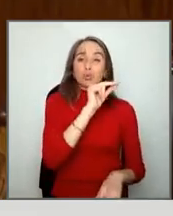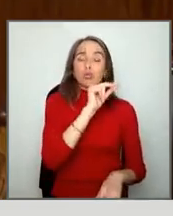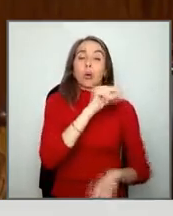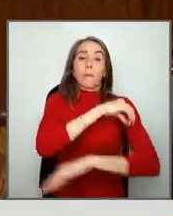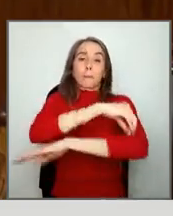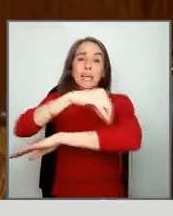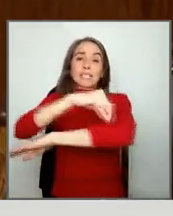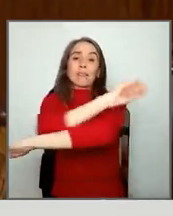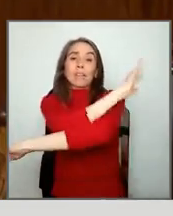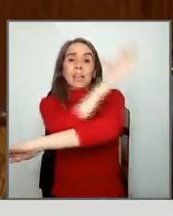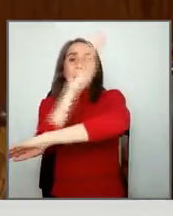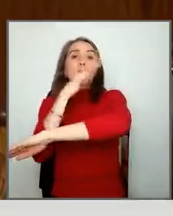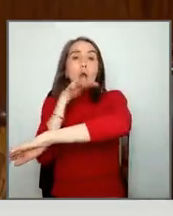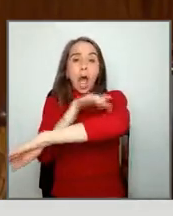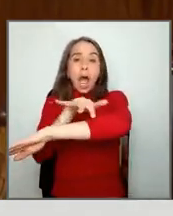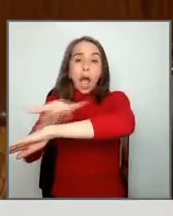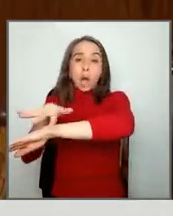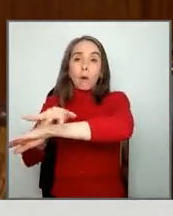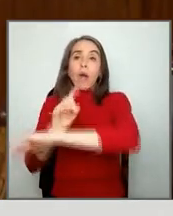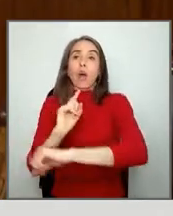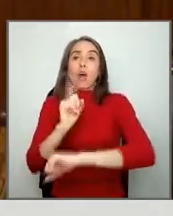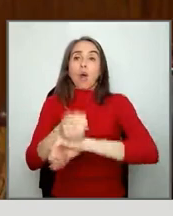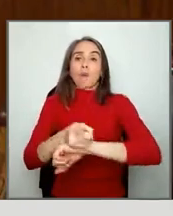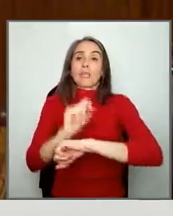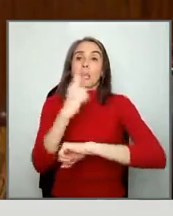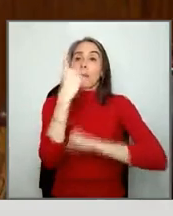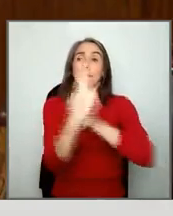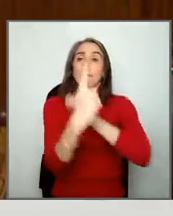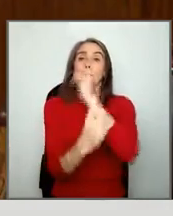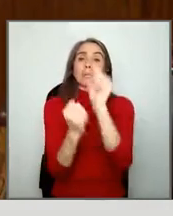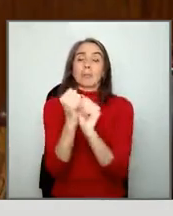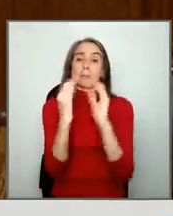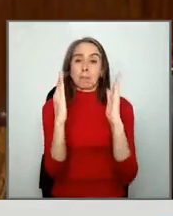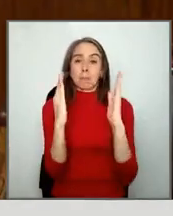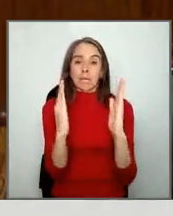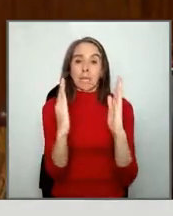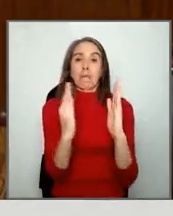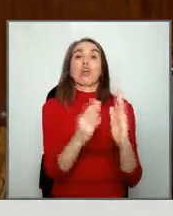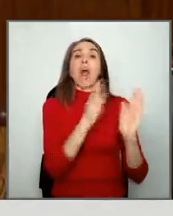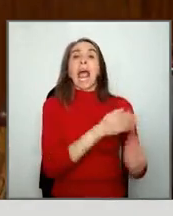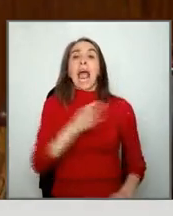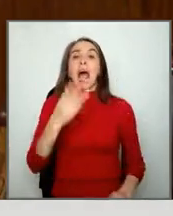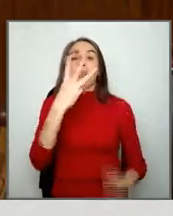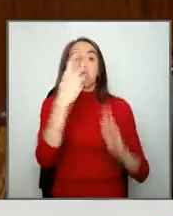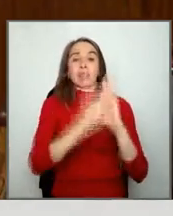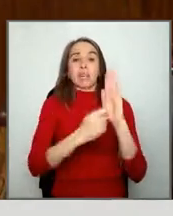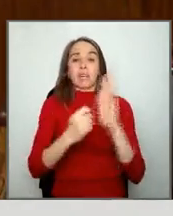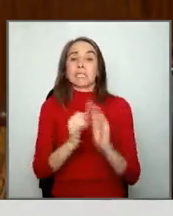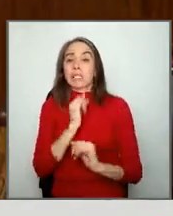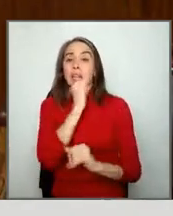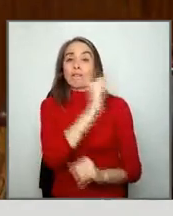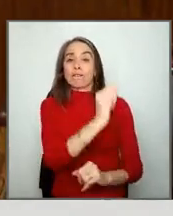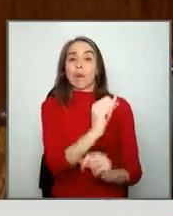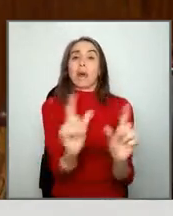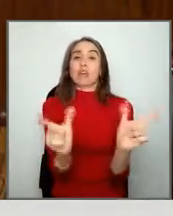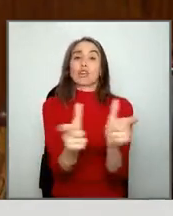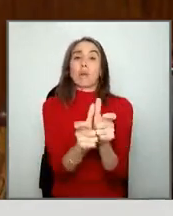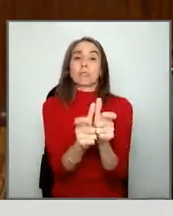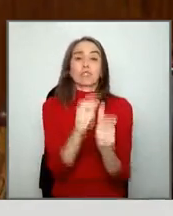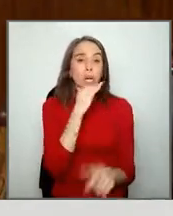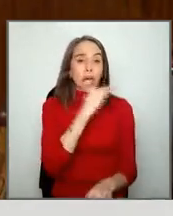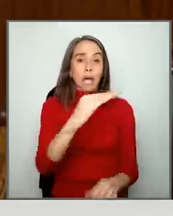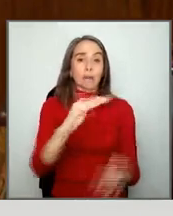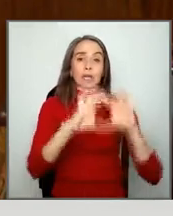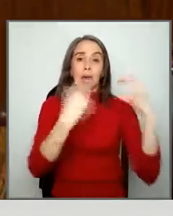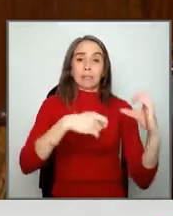estarán obligados durante el primer año de manera trimestral a rendir cuenta ante la comisión de agricultura del senado y de